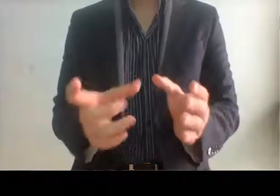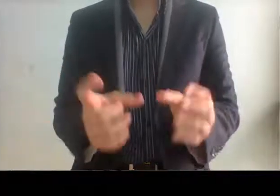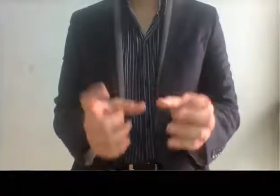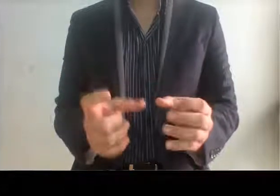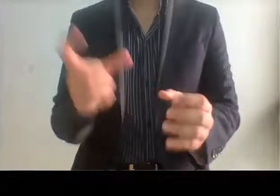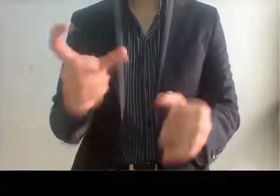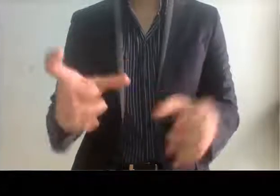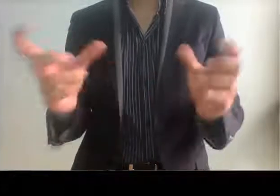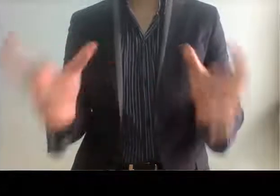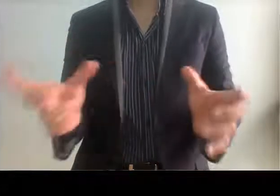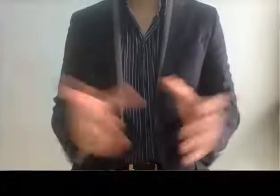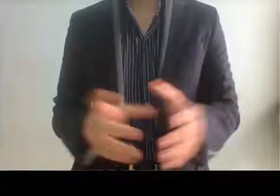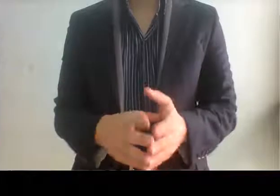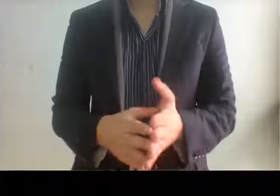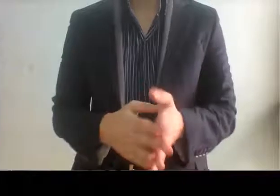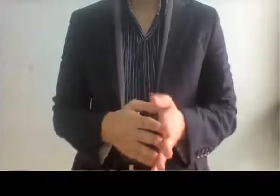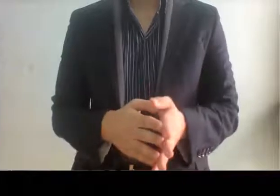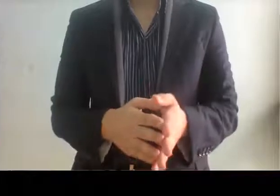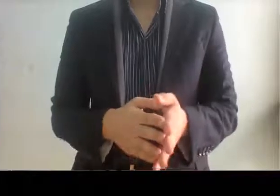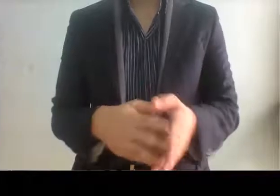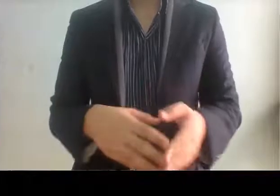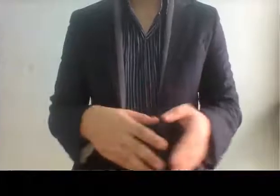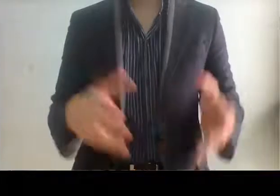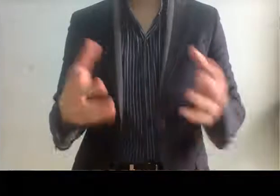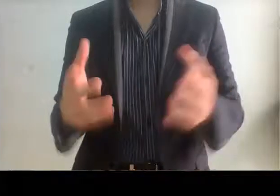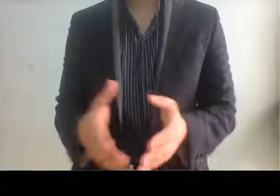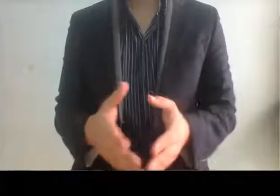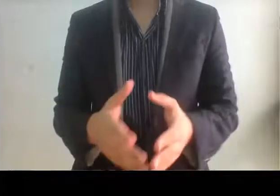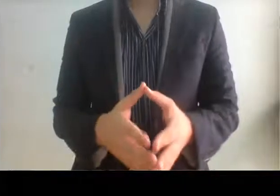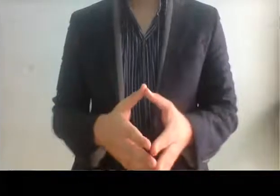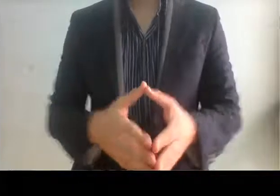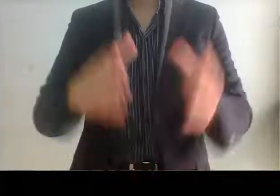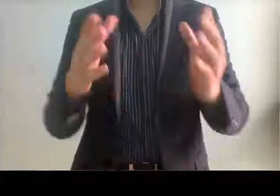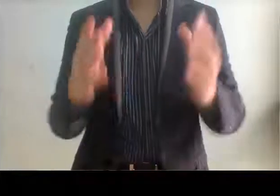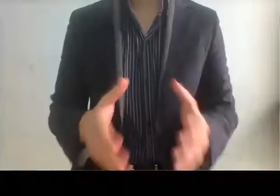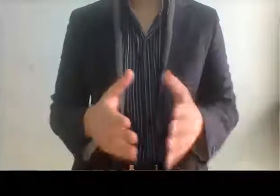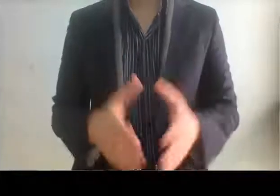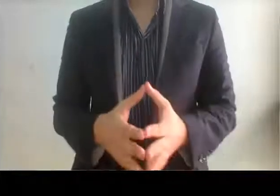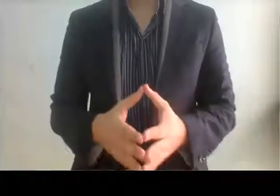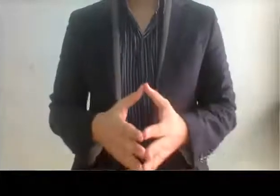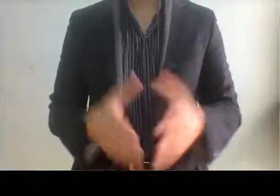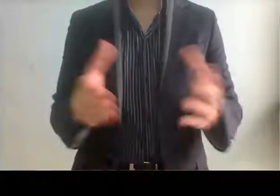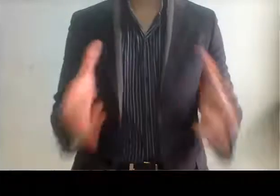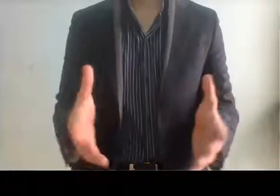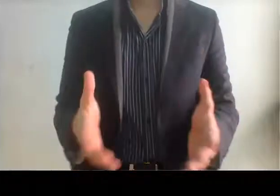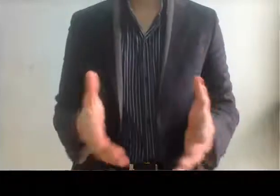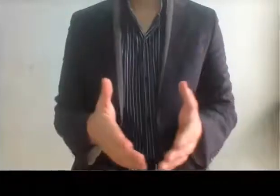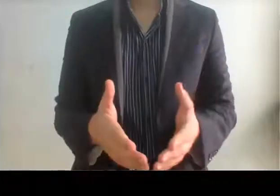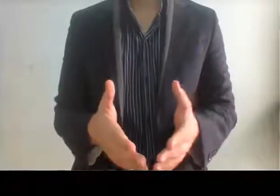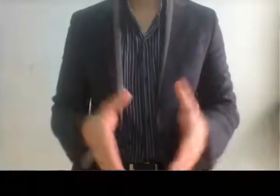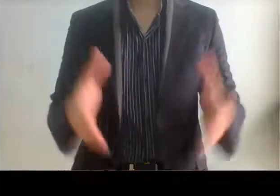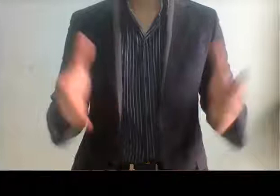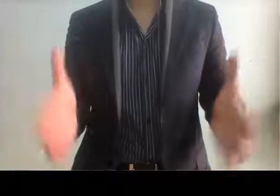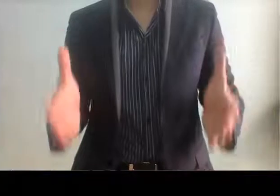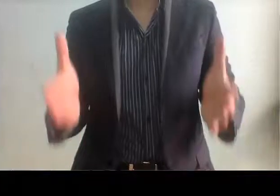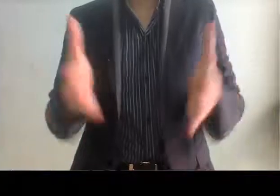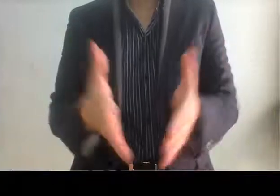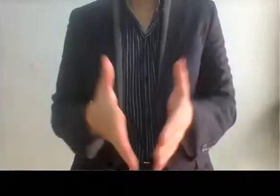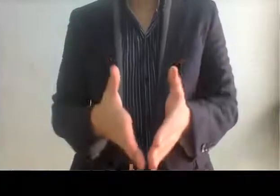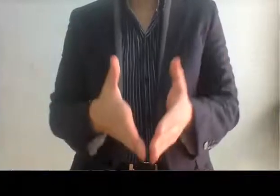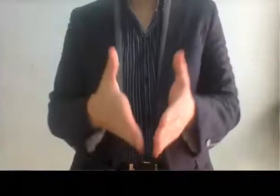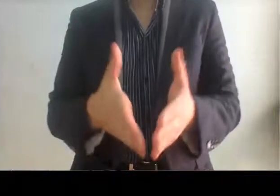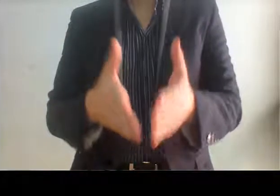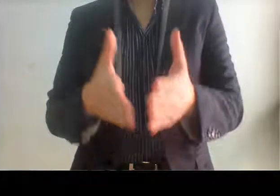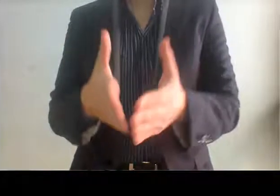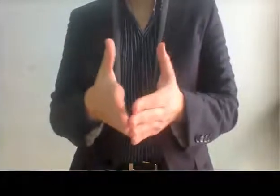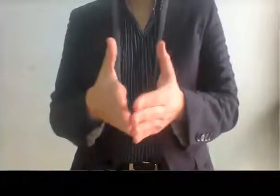se van a fabricar 500 de cada uno de estos, entonces nos va a dar un total de 1000 respiradores nacionales, que es muy bueno porque pusimos a